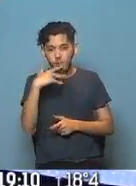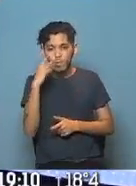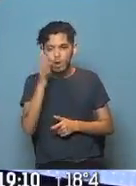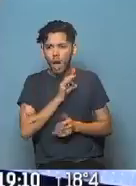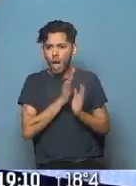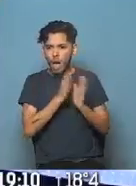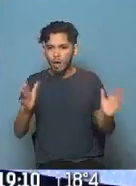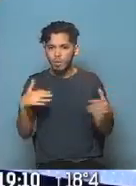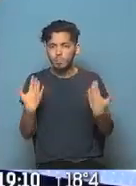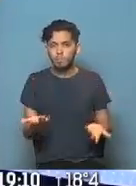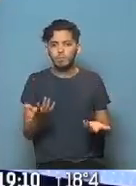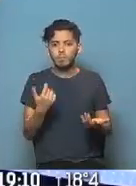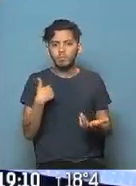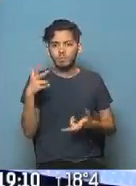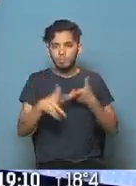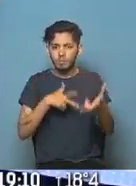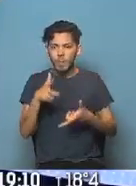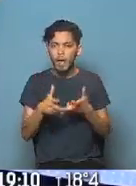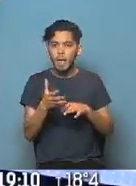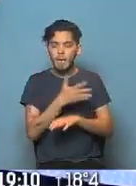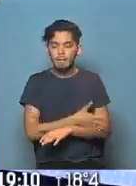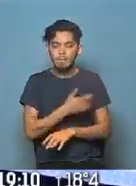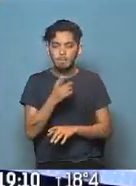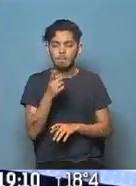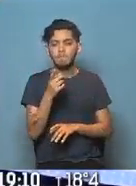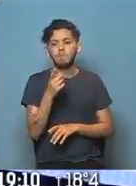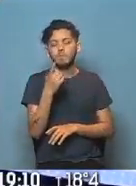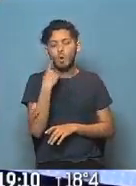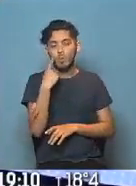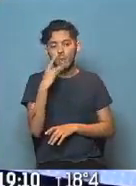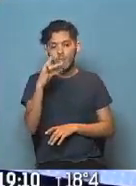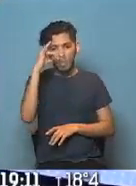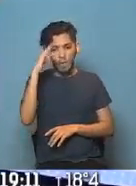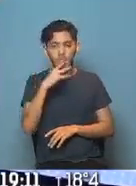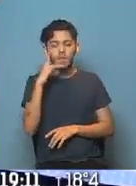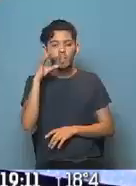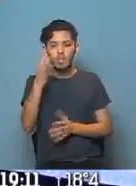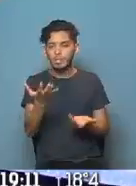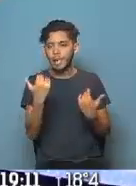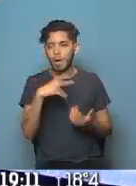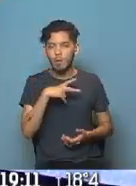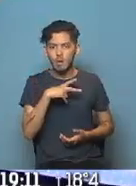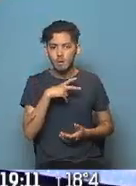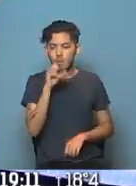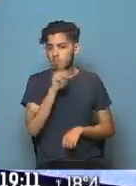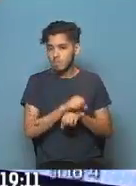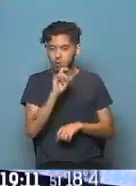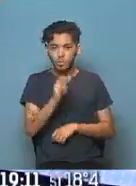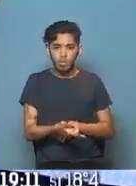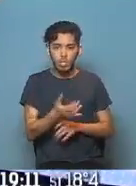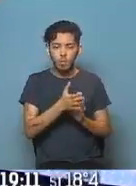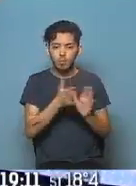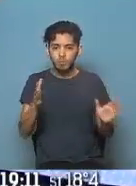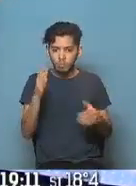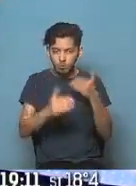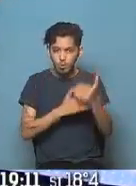Bueno, como le dije recién, Julio Debido fue desaforado y fue privado de su libertad en un procedimiento